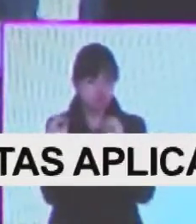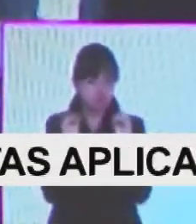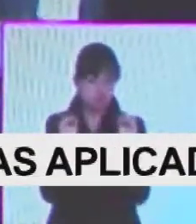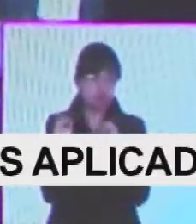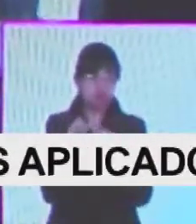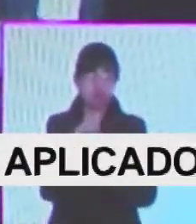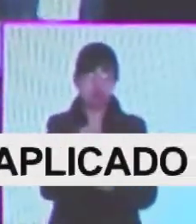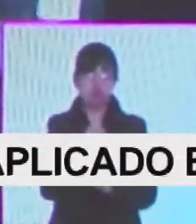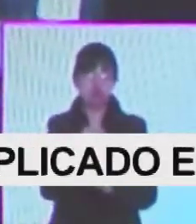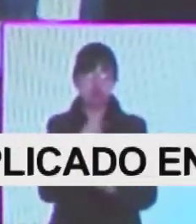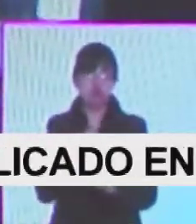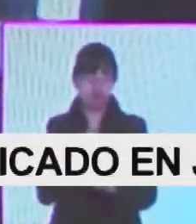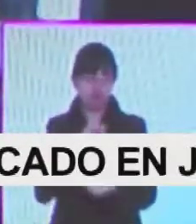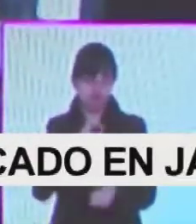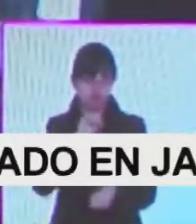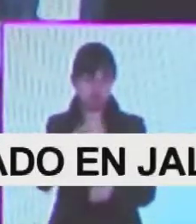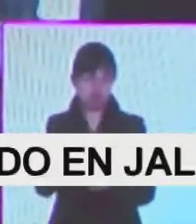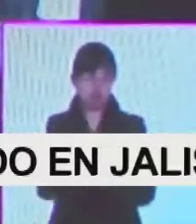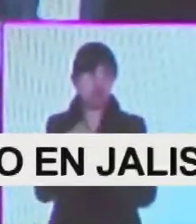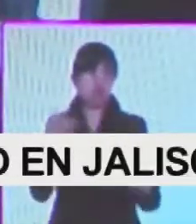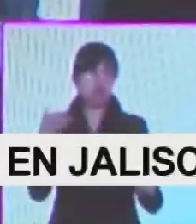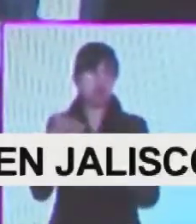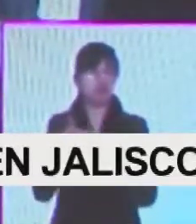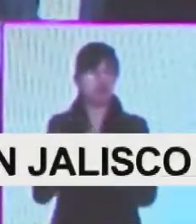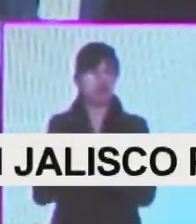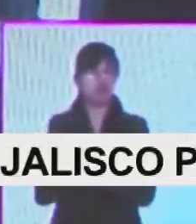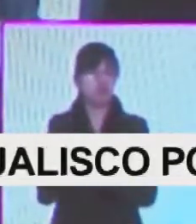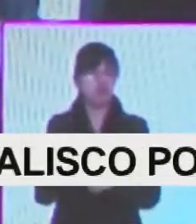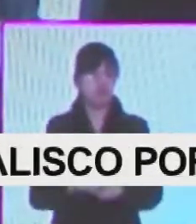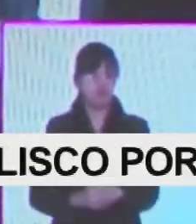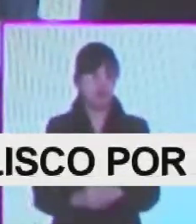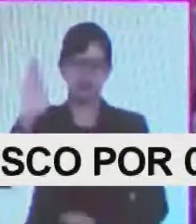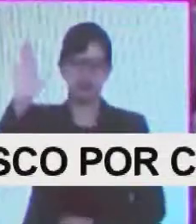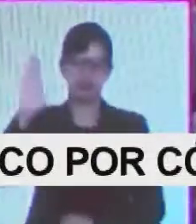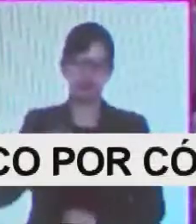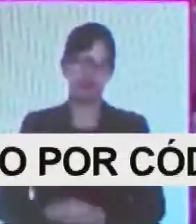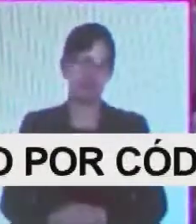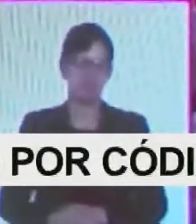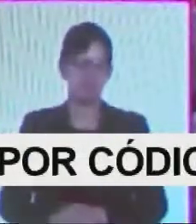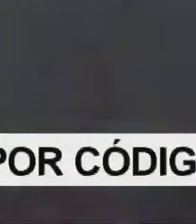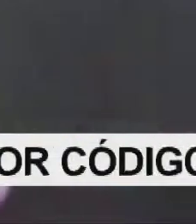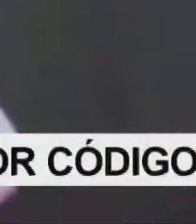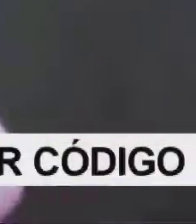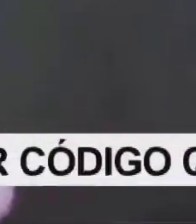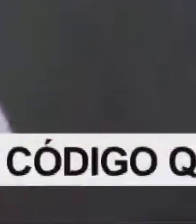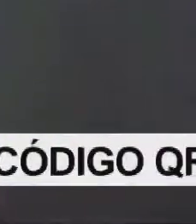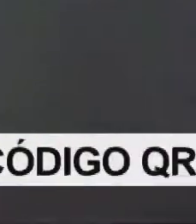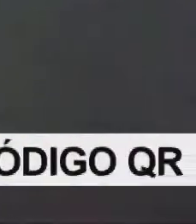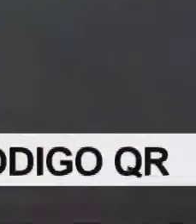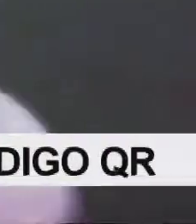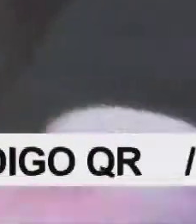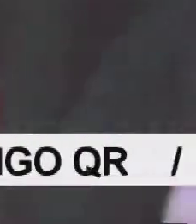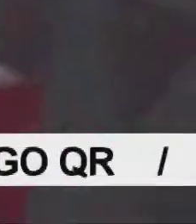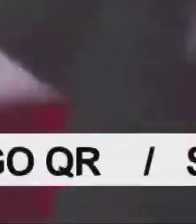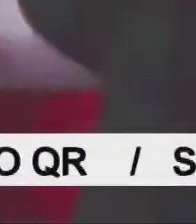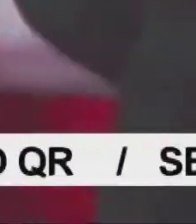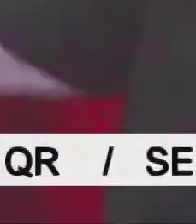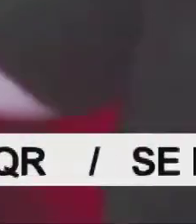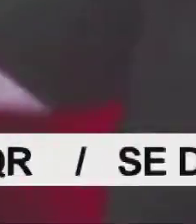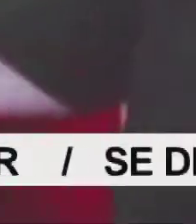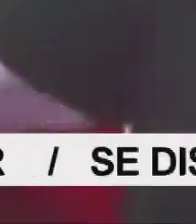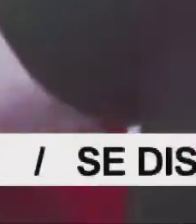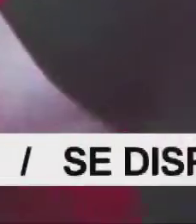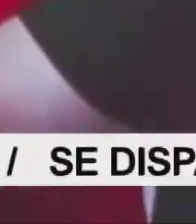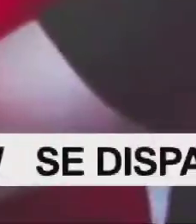una reforma electoral. Otra. ¿Cuántas recuerdan ustedes? Yo cuando menos tengo presentes 5.